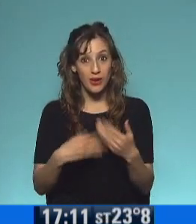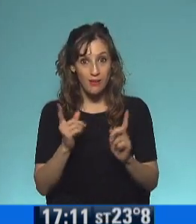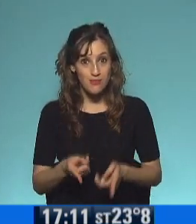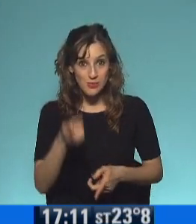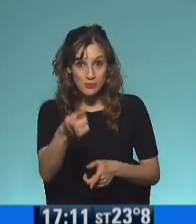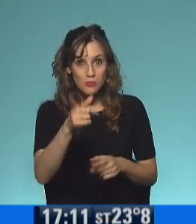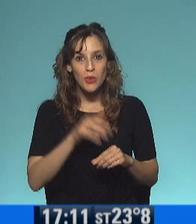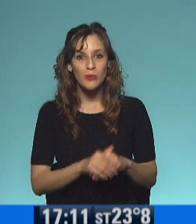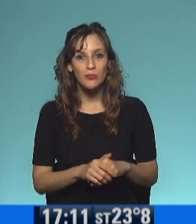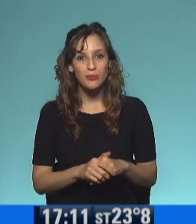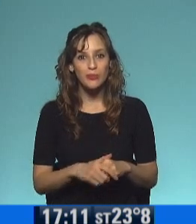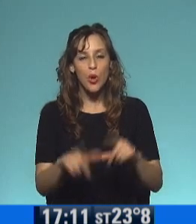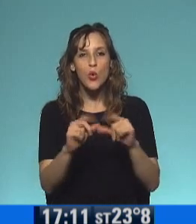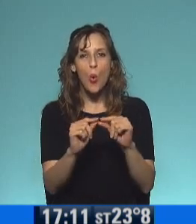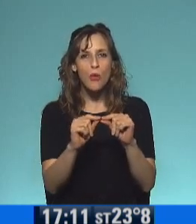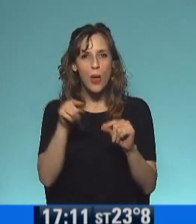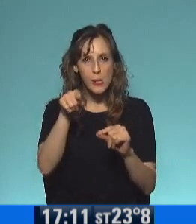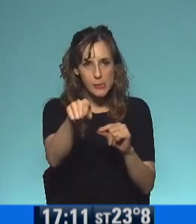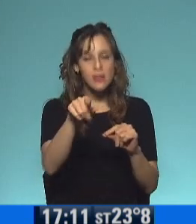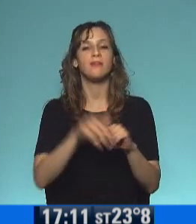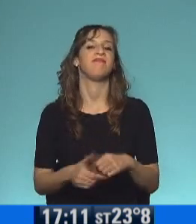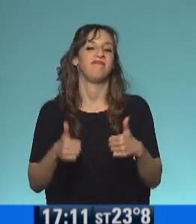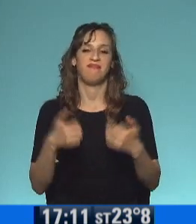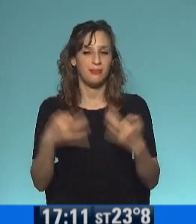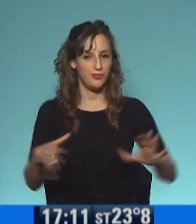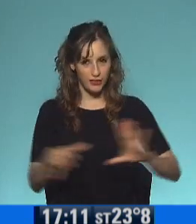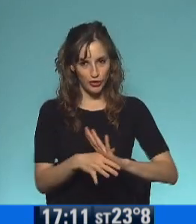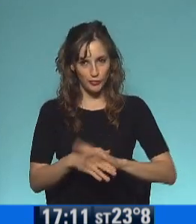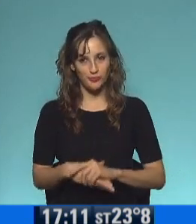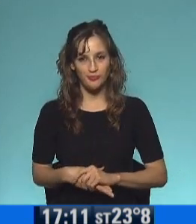señalando la respuesta correcta.